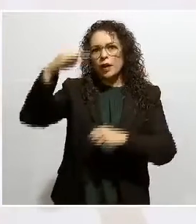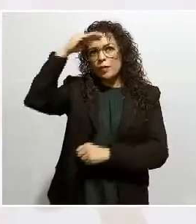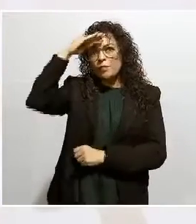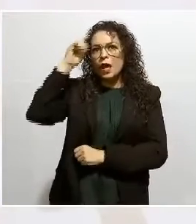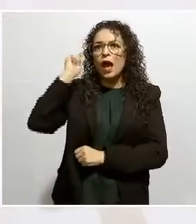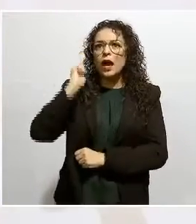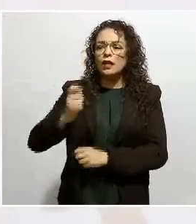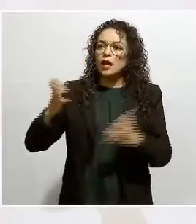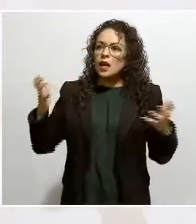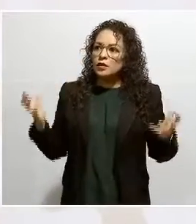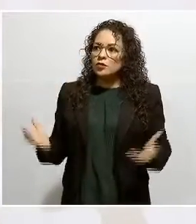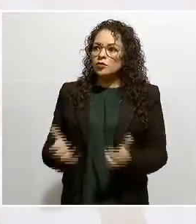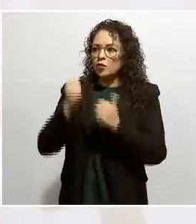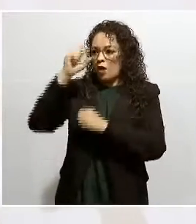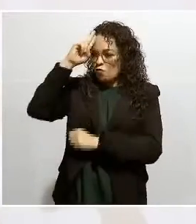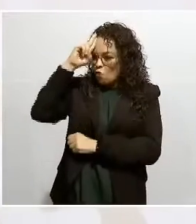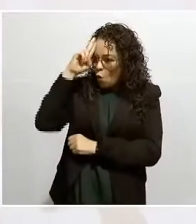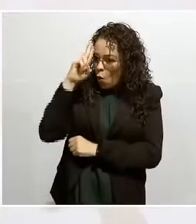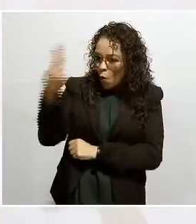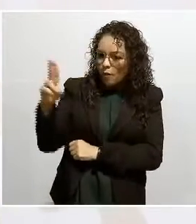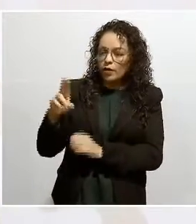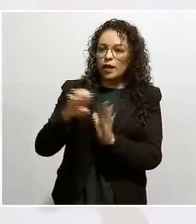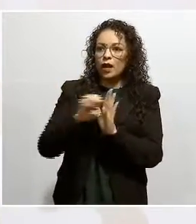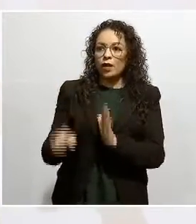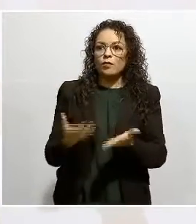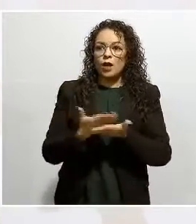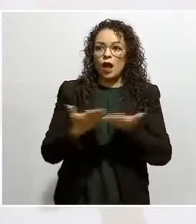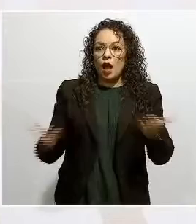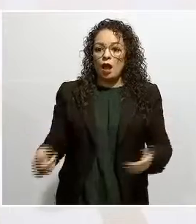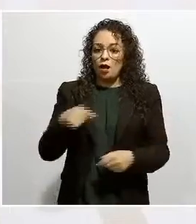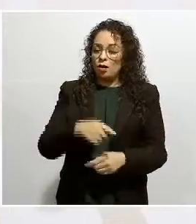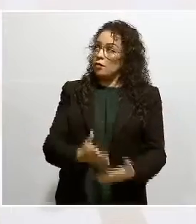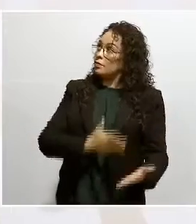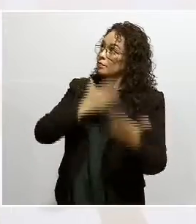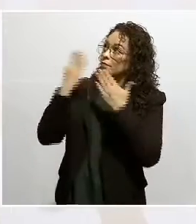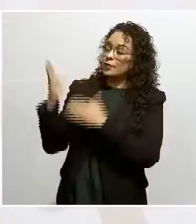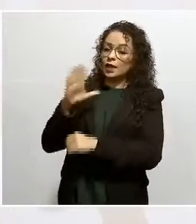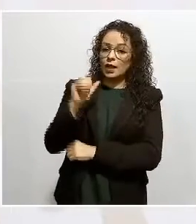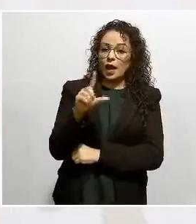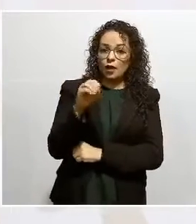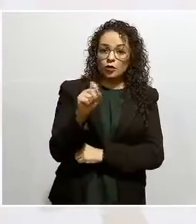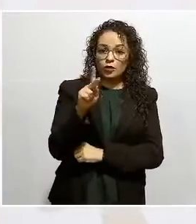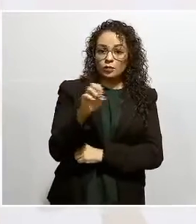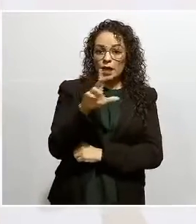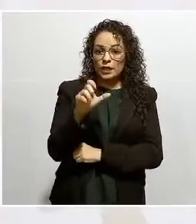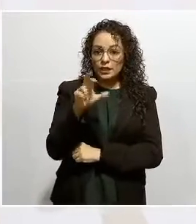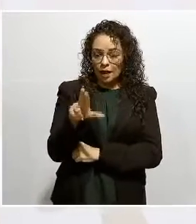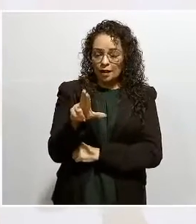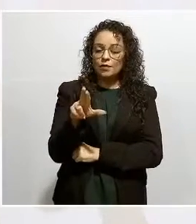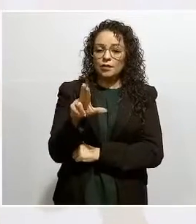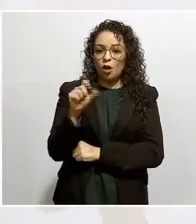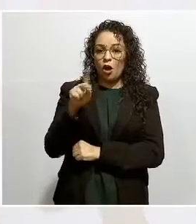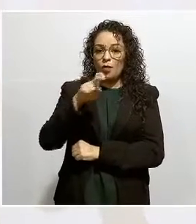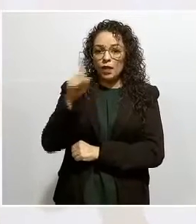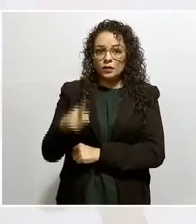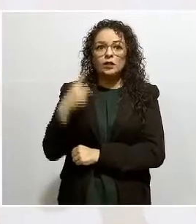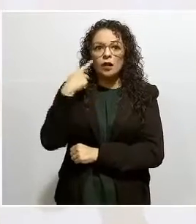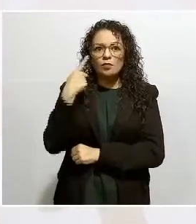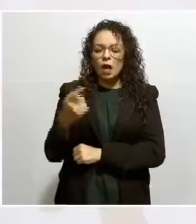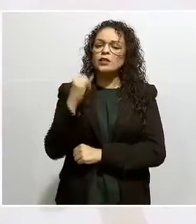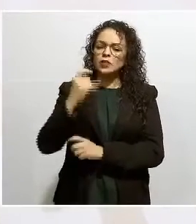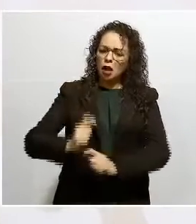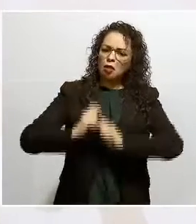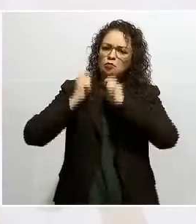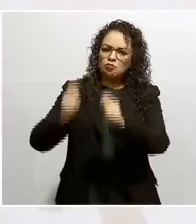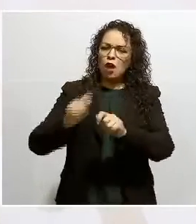heroico, quizá como el que hoy lleva a cabo Carlos Pellicer López entregando este inmenso patrimonio a la nación, aquellas